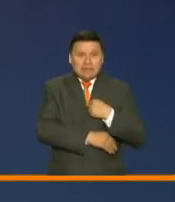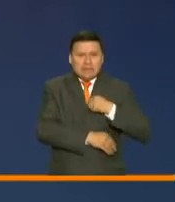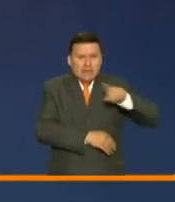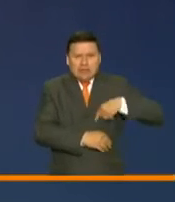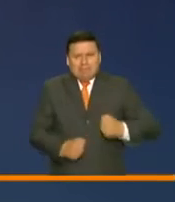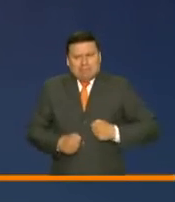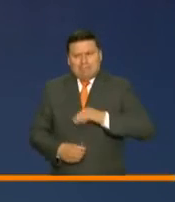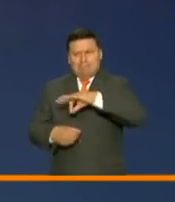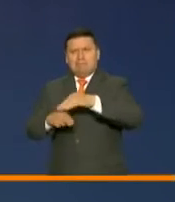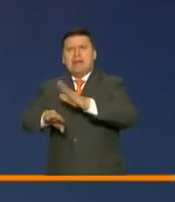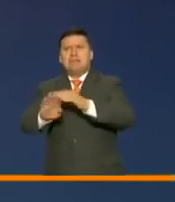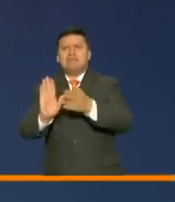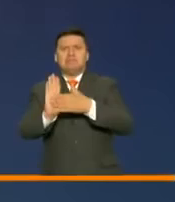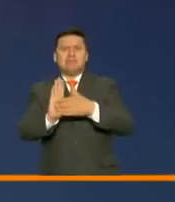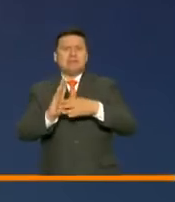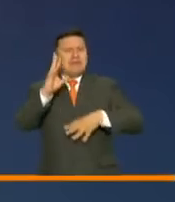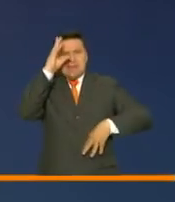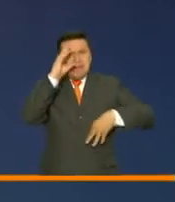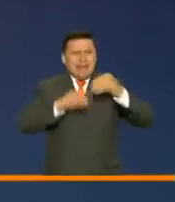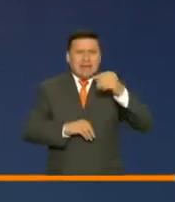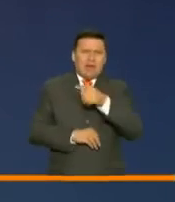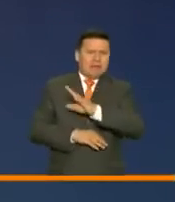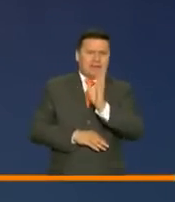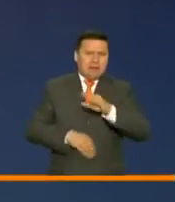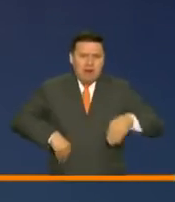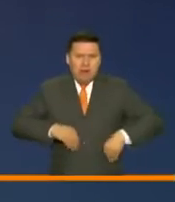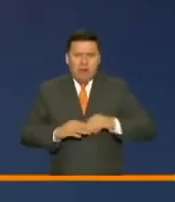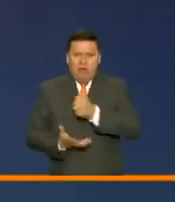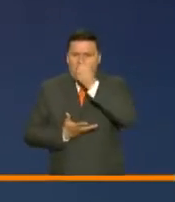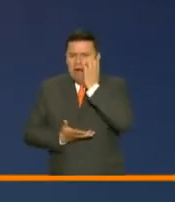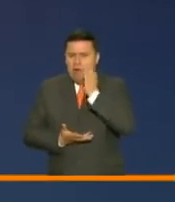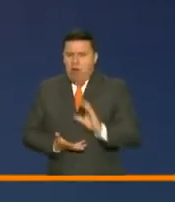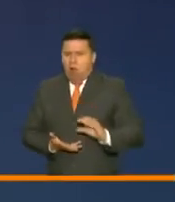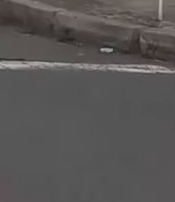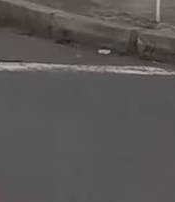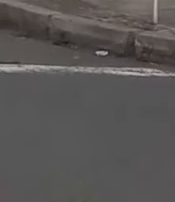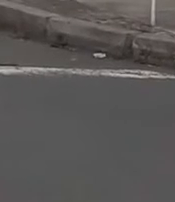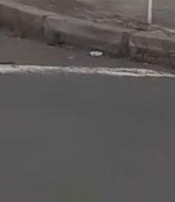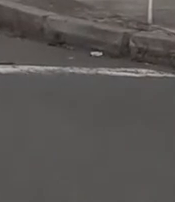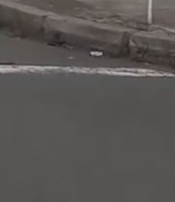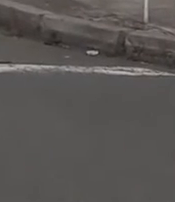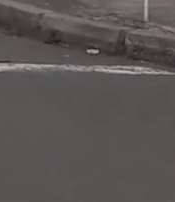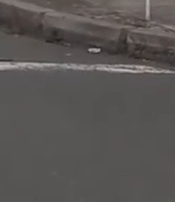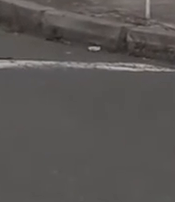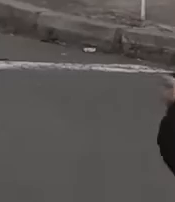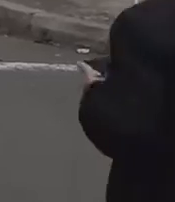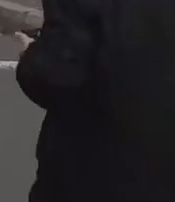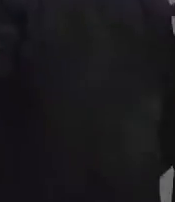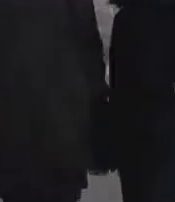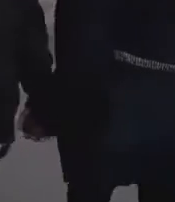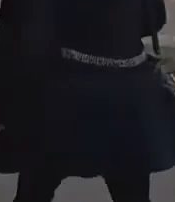enviamos un sonoro mensaje de rechazo al permanente saqueo de los recursos públicos el presidente de duke